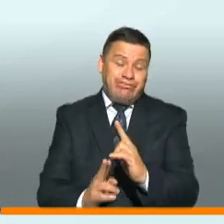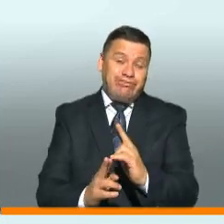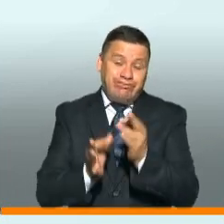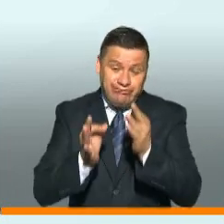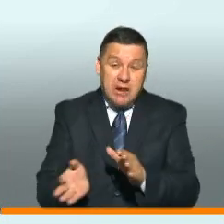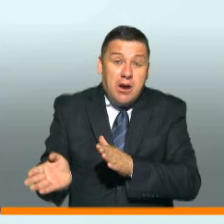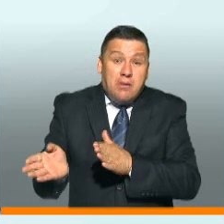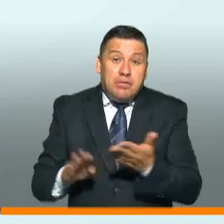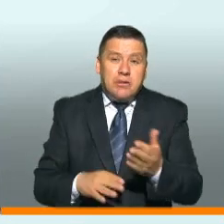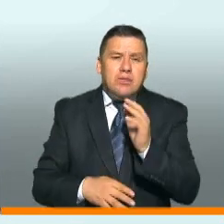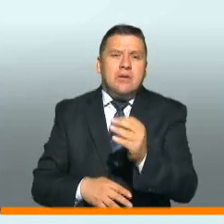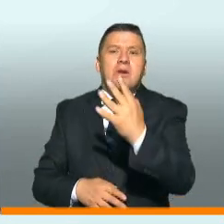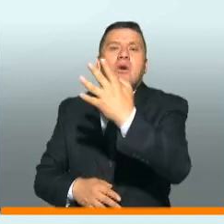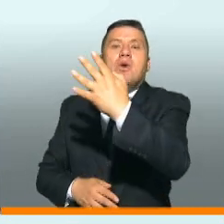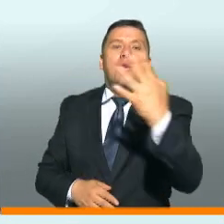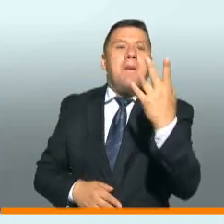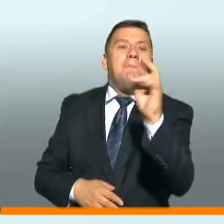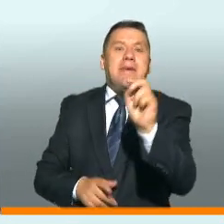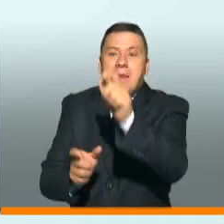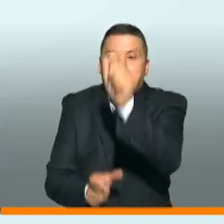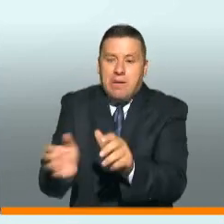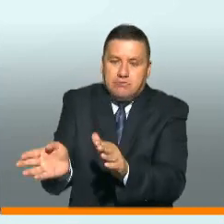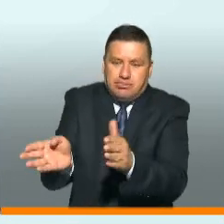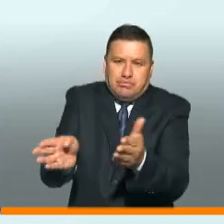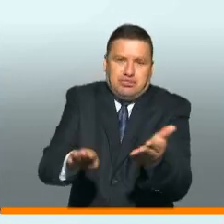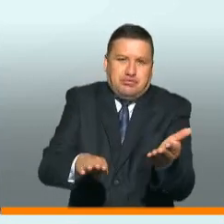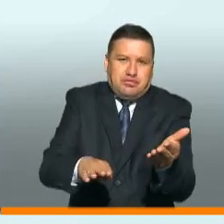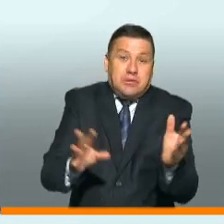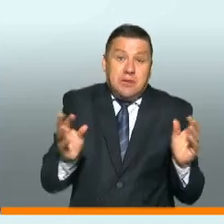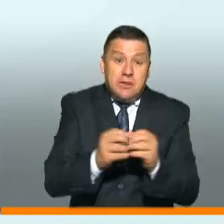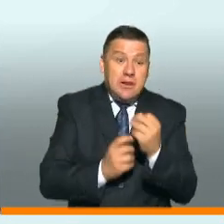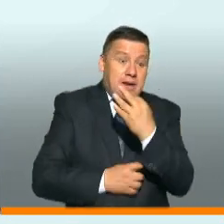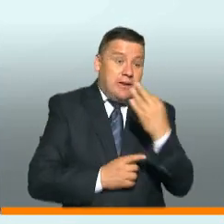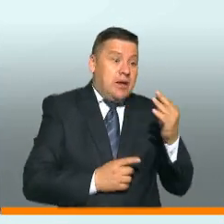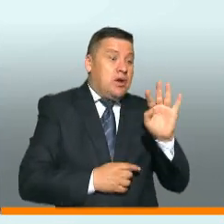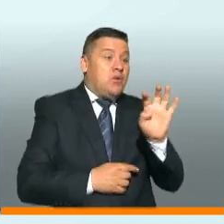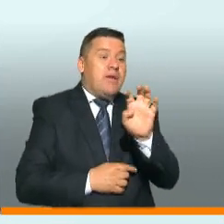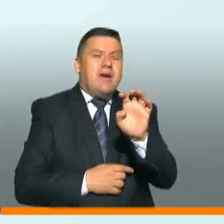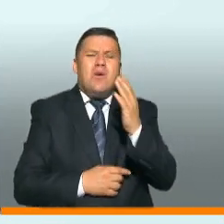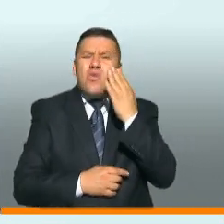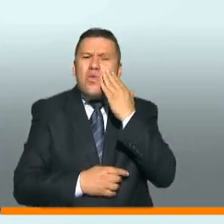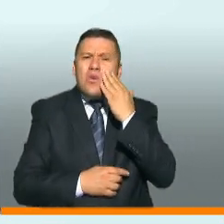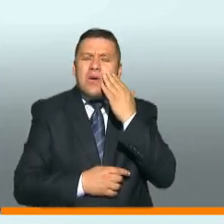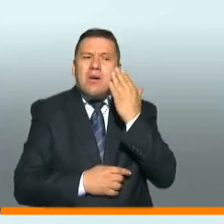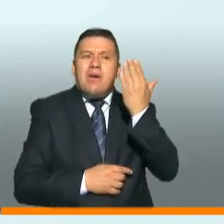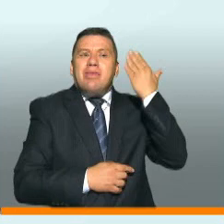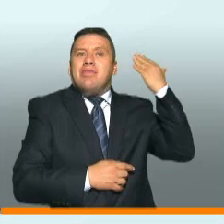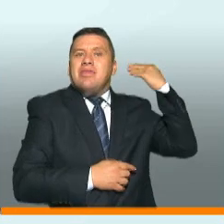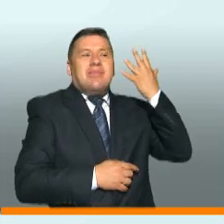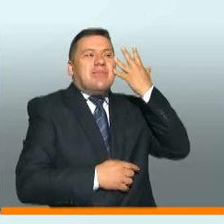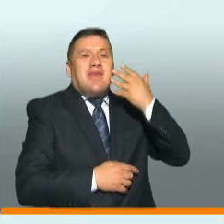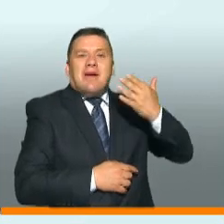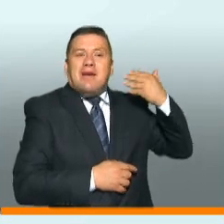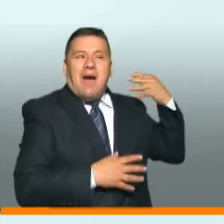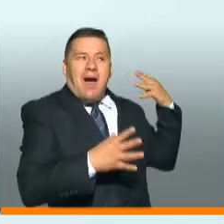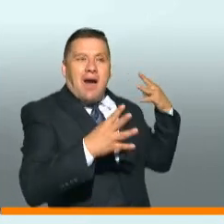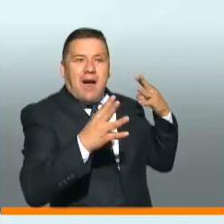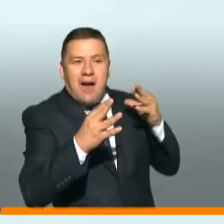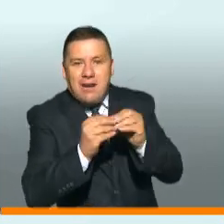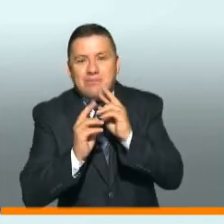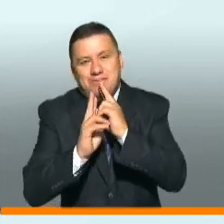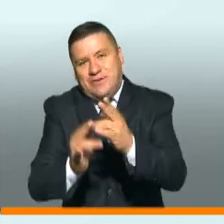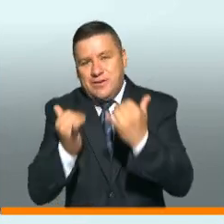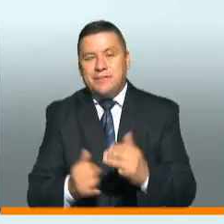se refiere a 420 fallecidos, de los cuales 339 corresponden a días anteriores. Tenemos en Colombia,